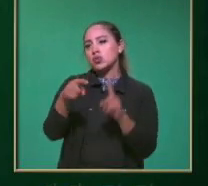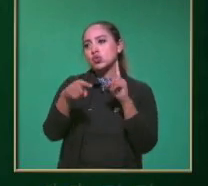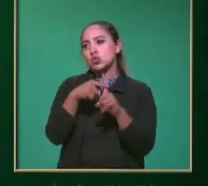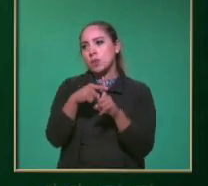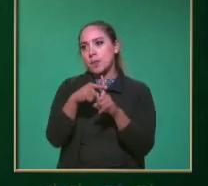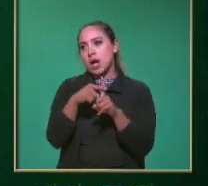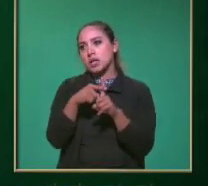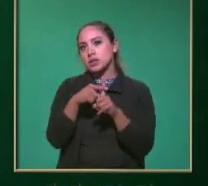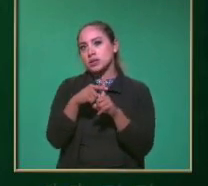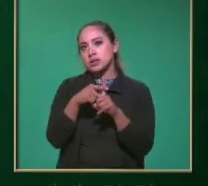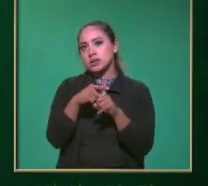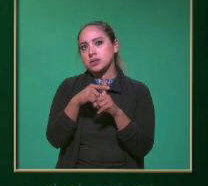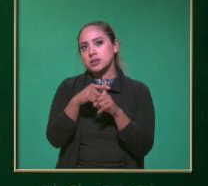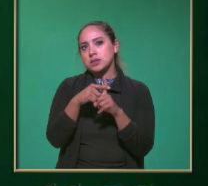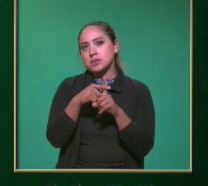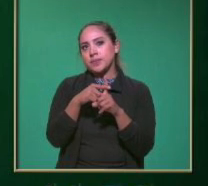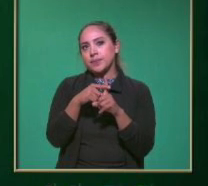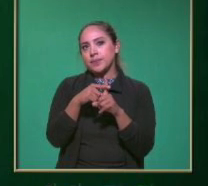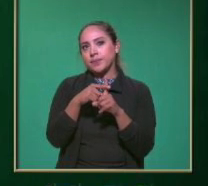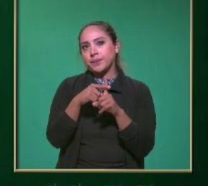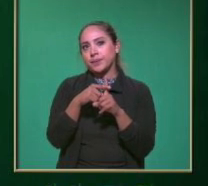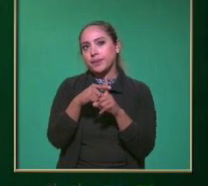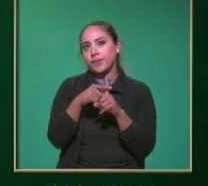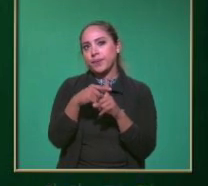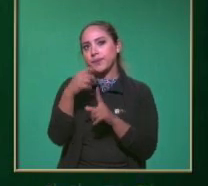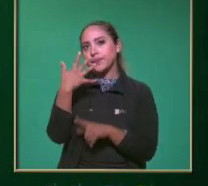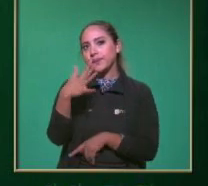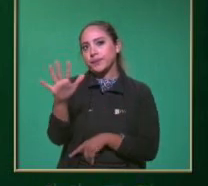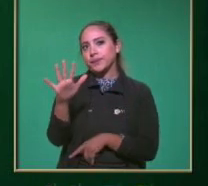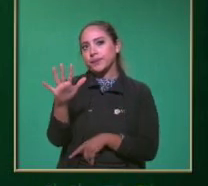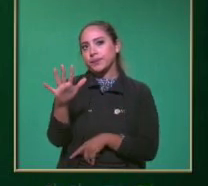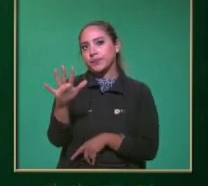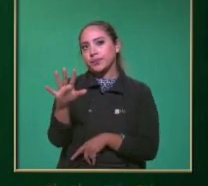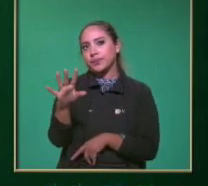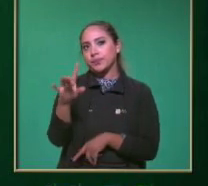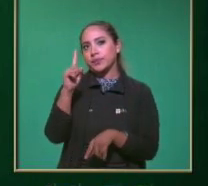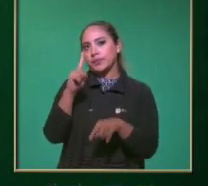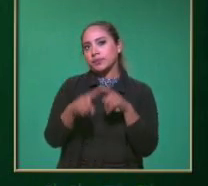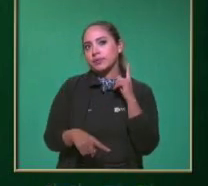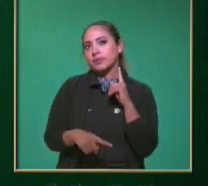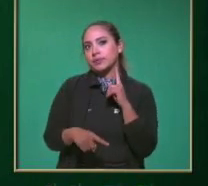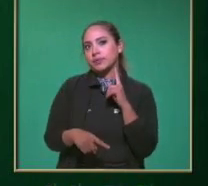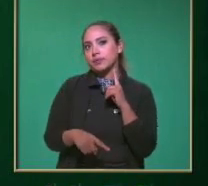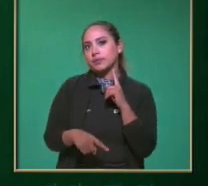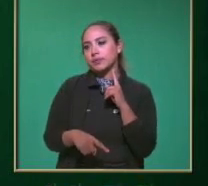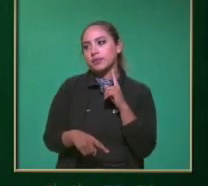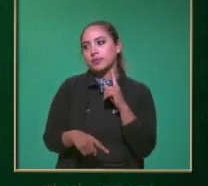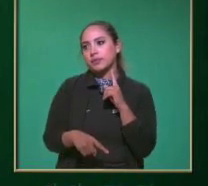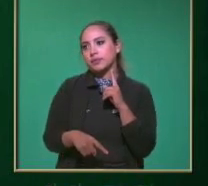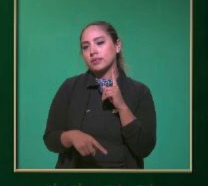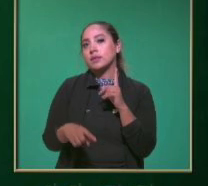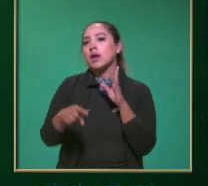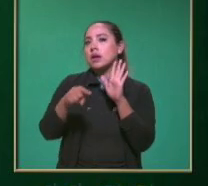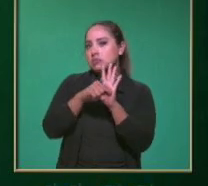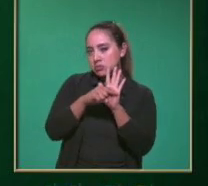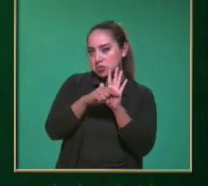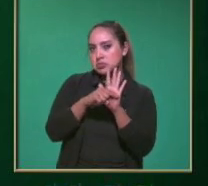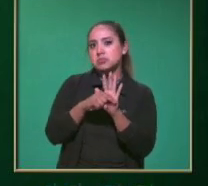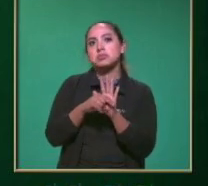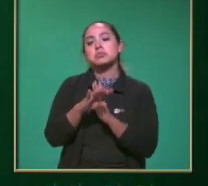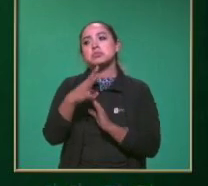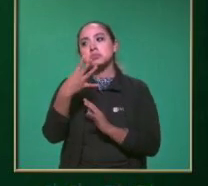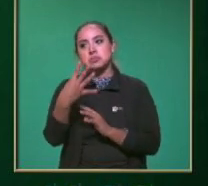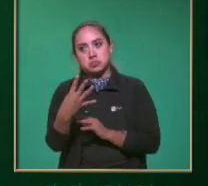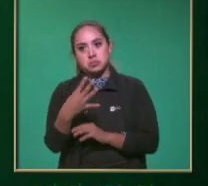los globos que tenía el señor, que tenía 10. Y luego le quitamos, le restamos, hicimos una resta,